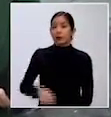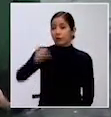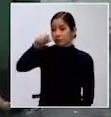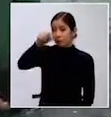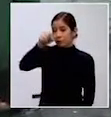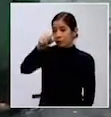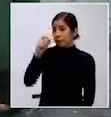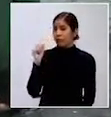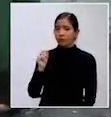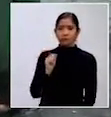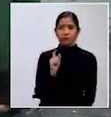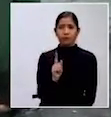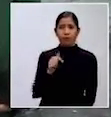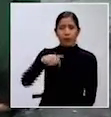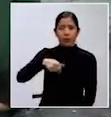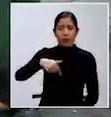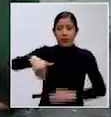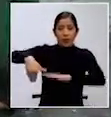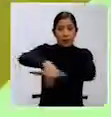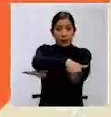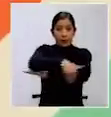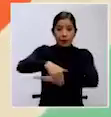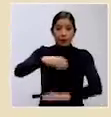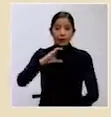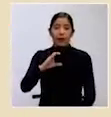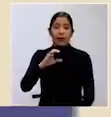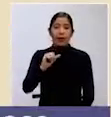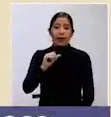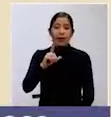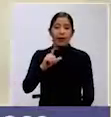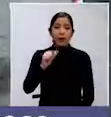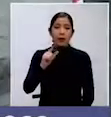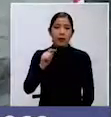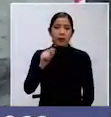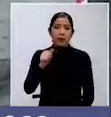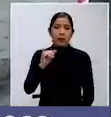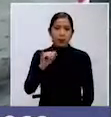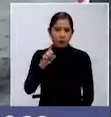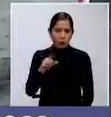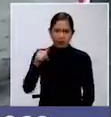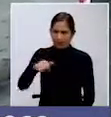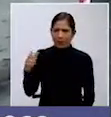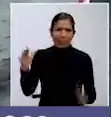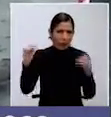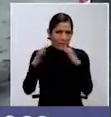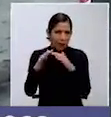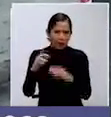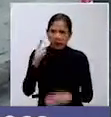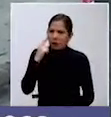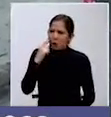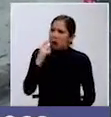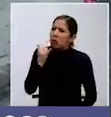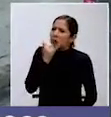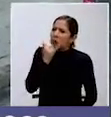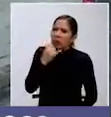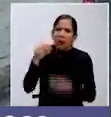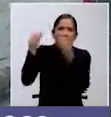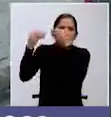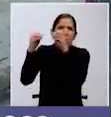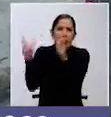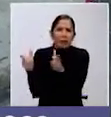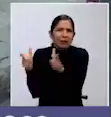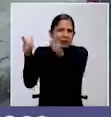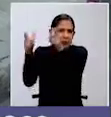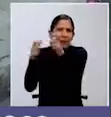Así es, Lorena, nos hemos trasladado hasta la calle Calatayud, aquí en la ciudad de La Paz, justamente para conocer acerca de cómo ha quedado pues, este kiosco,